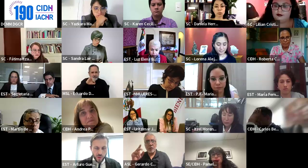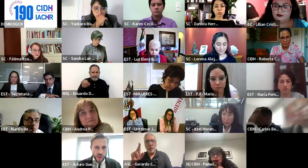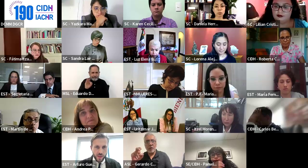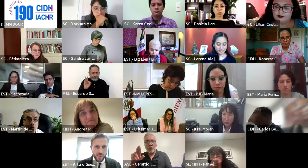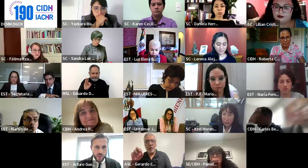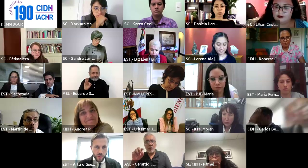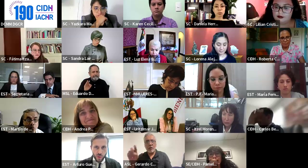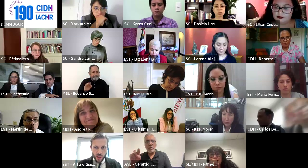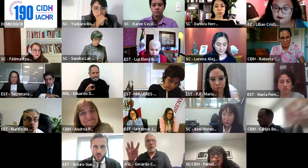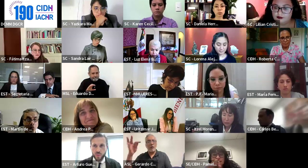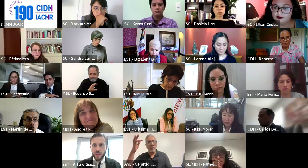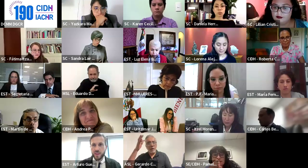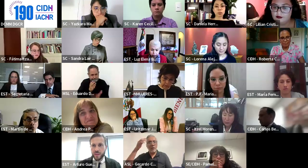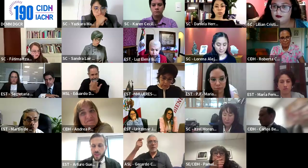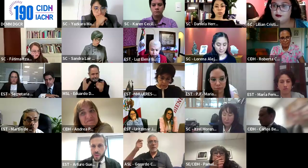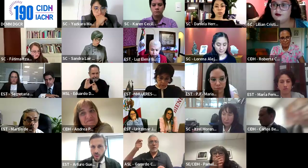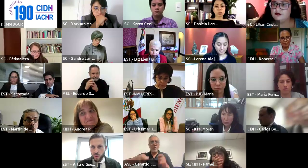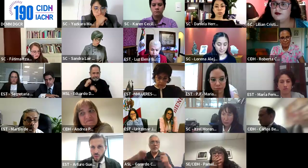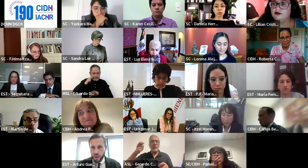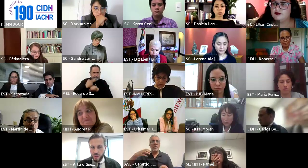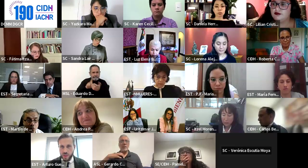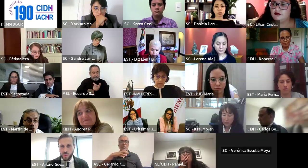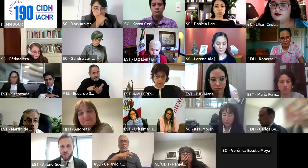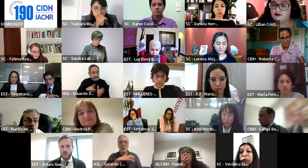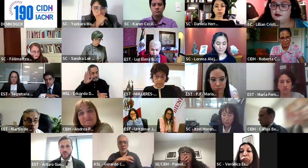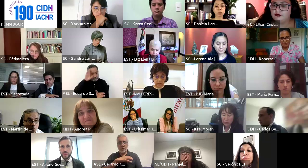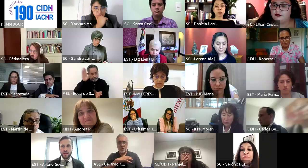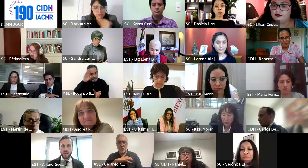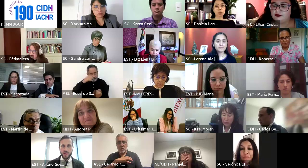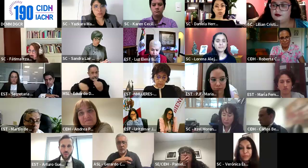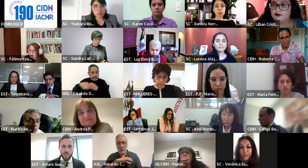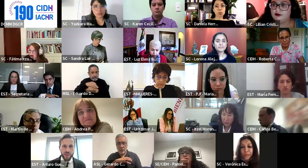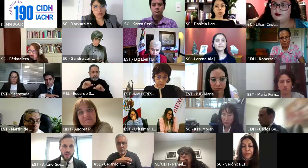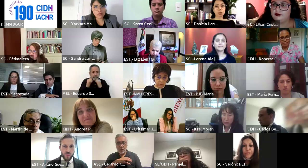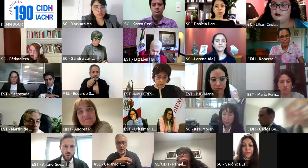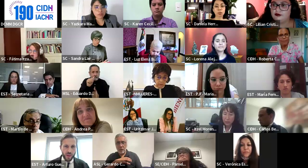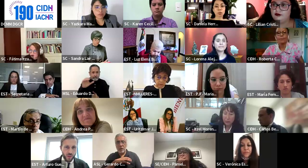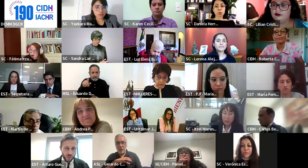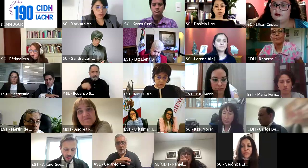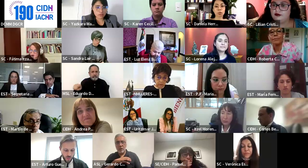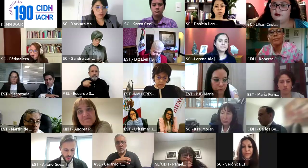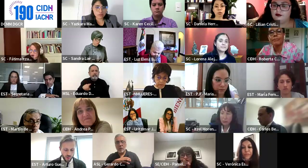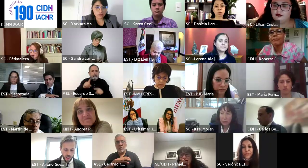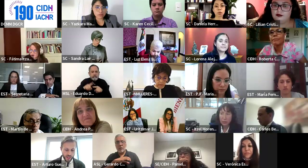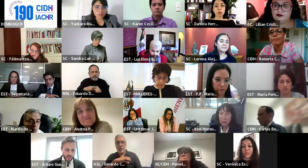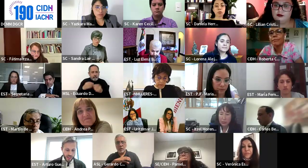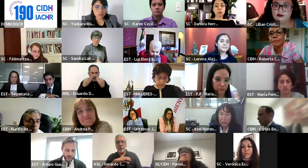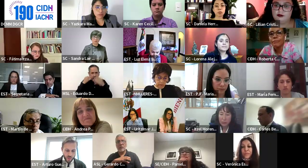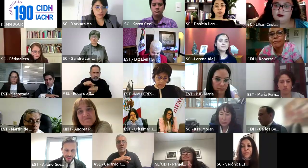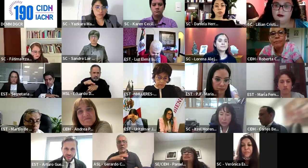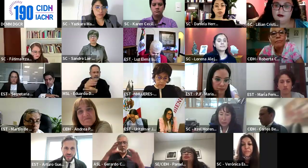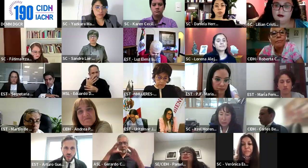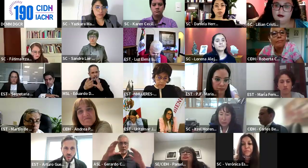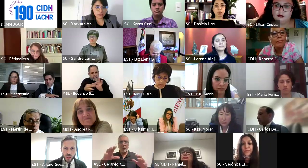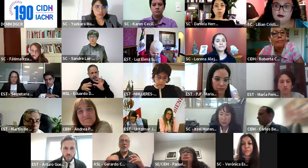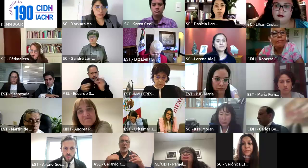estimadas comisionadas, estimados comisionados. También saludo a las personas de sociedad civil y particularmente a quienes nos compartieron sus testimonios. Quiero